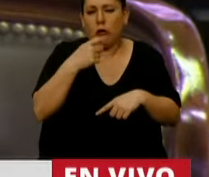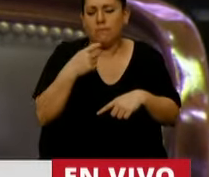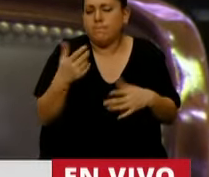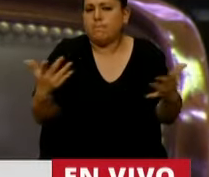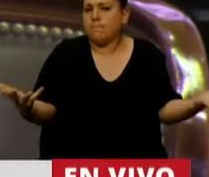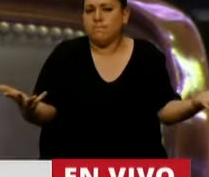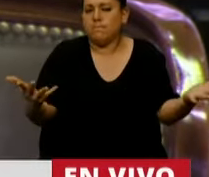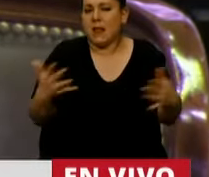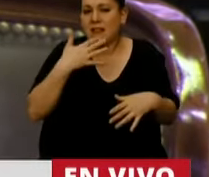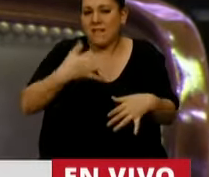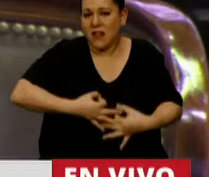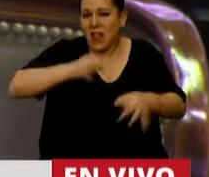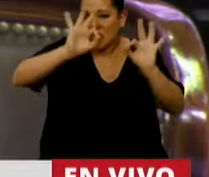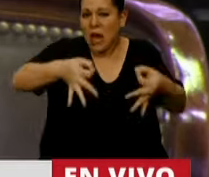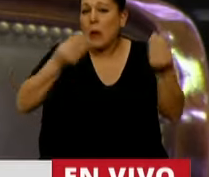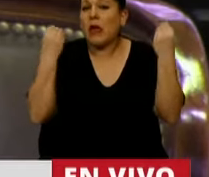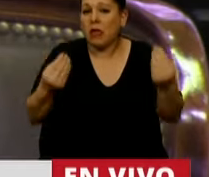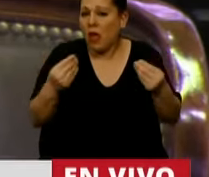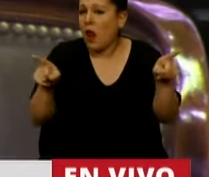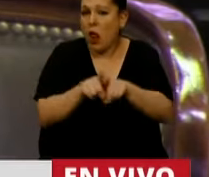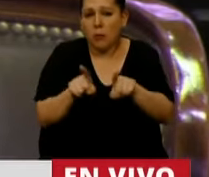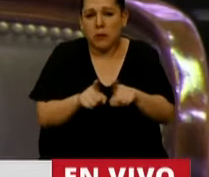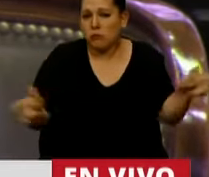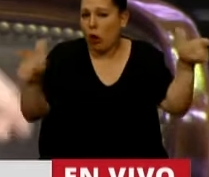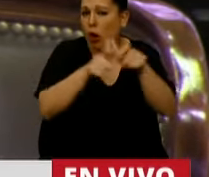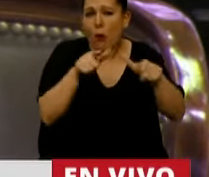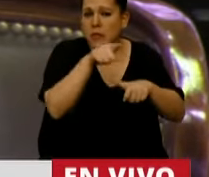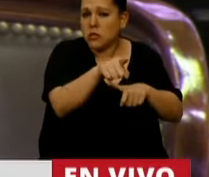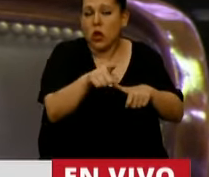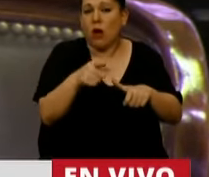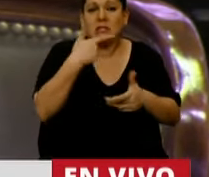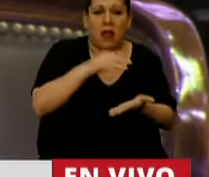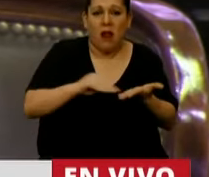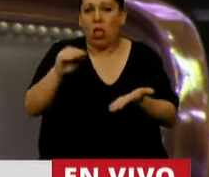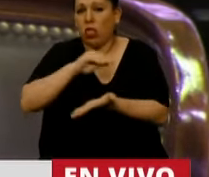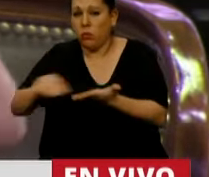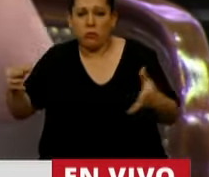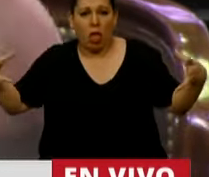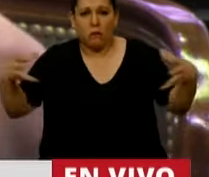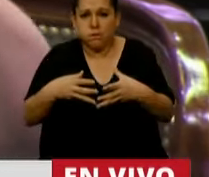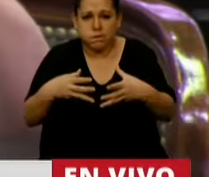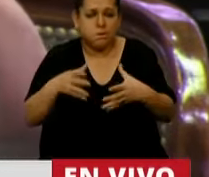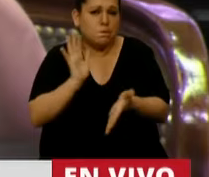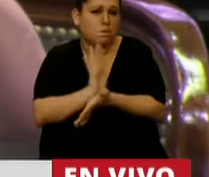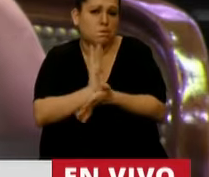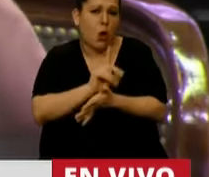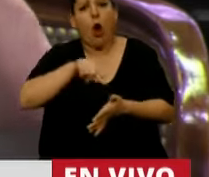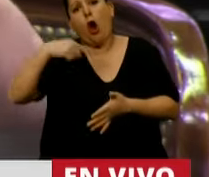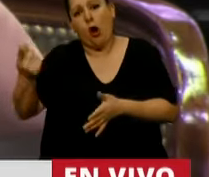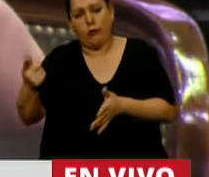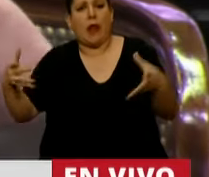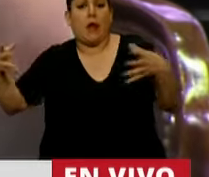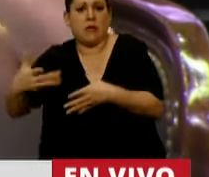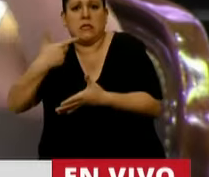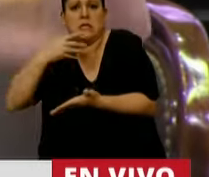¿Saben qué? Es lo mismo que tiene la comisión, la bicameral más barata. es la mitad de otra bicameral de